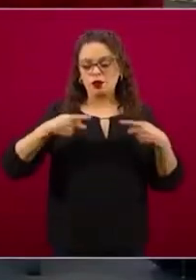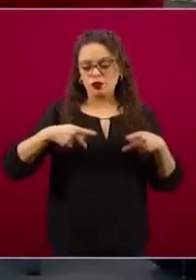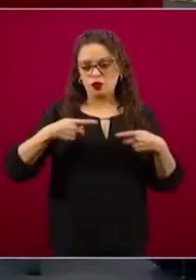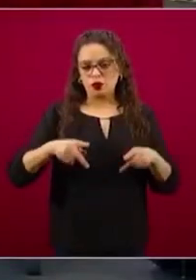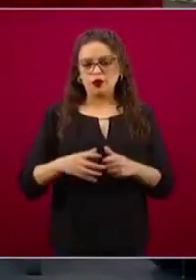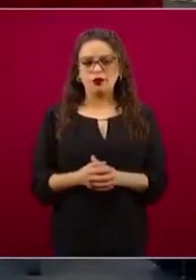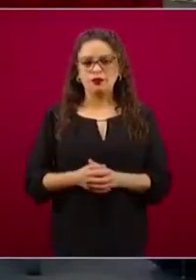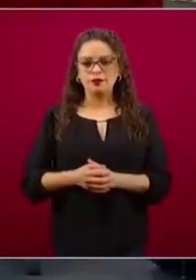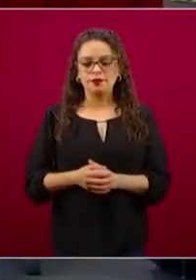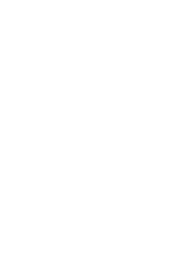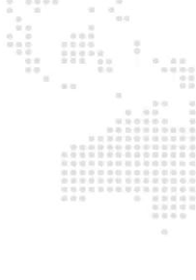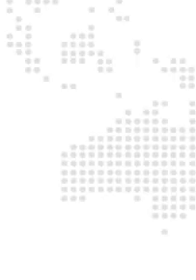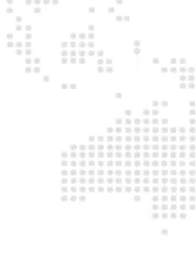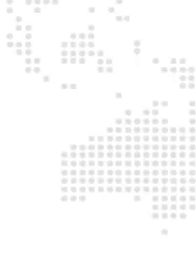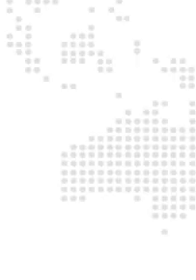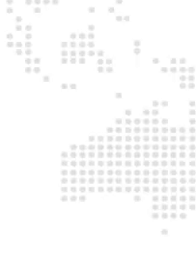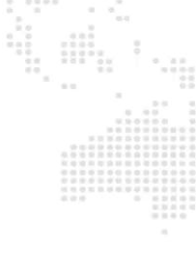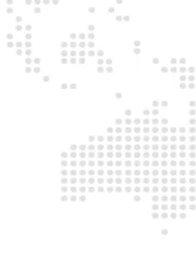aquí